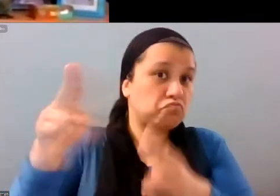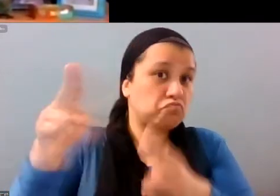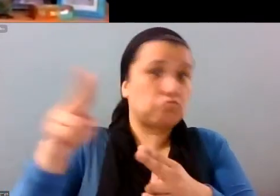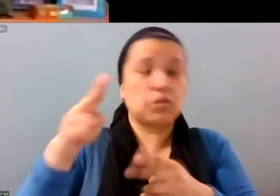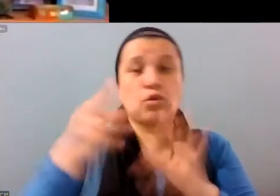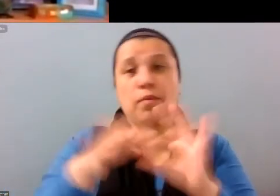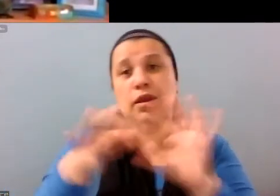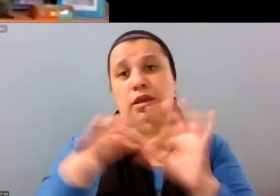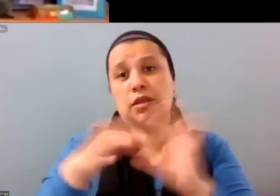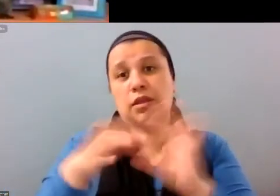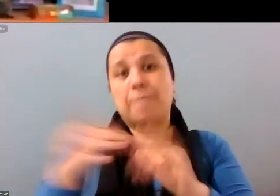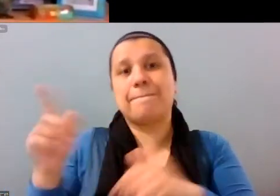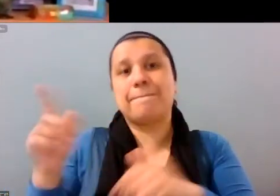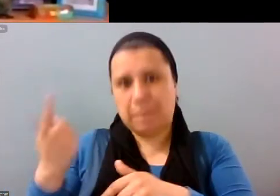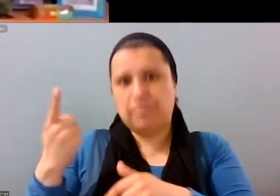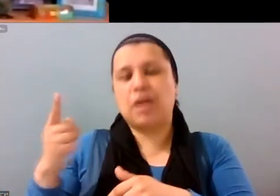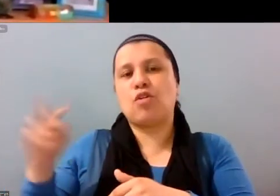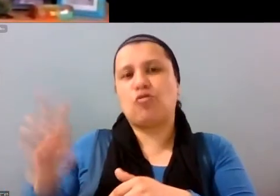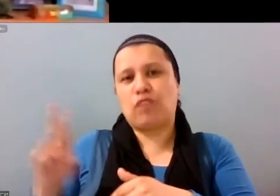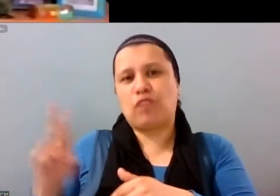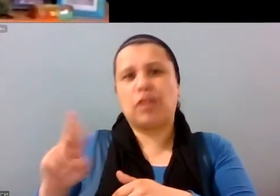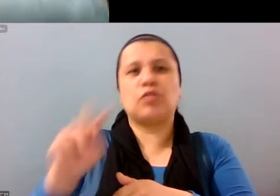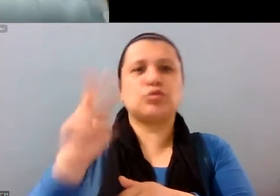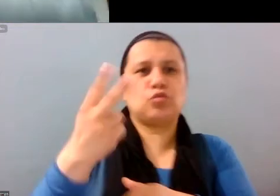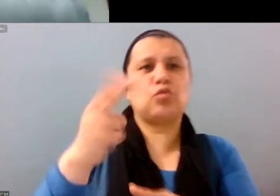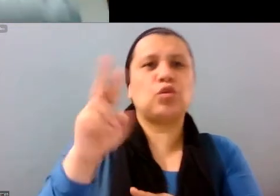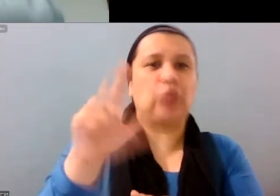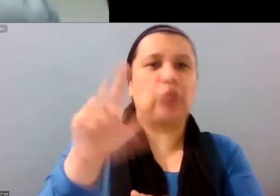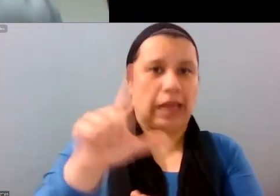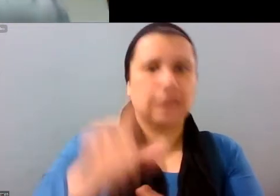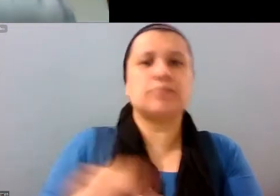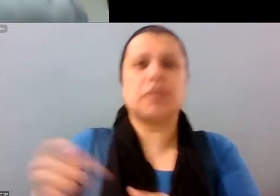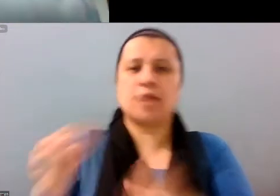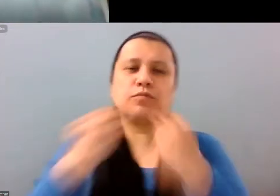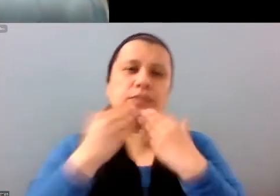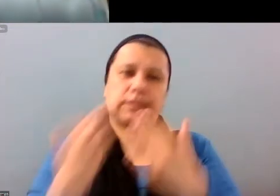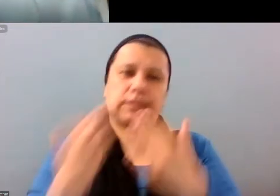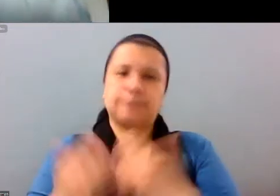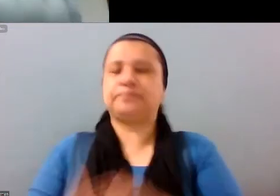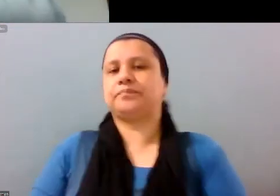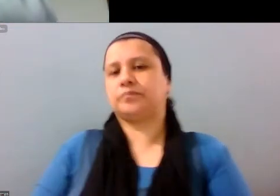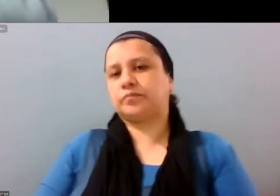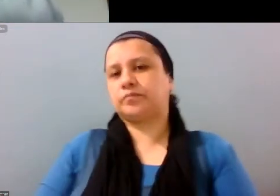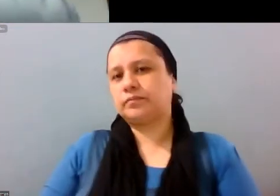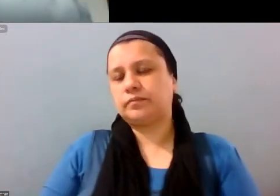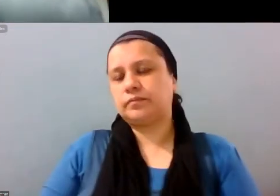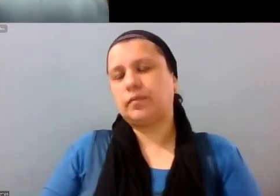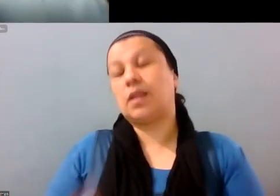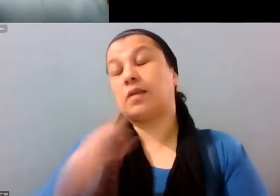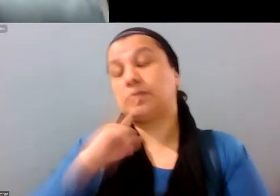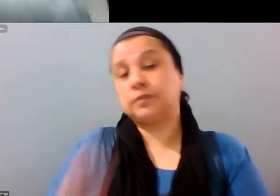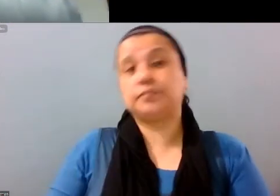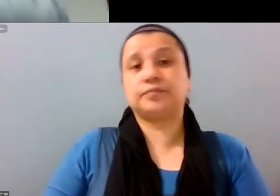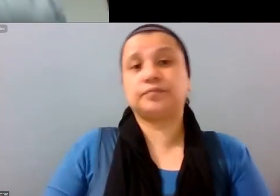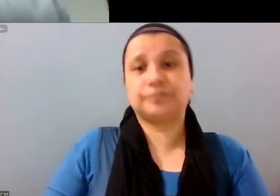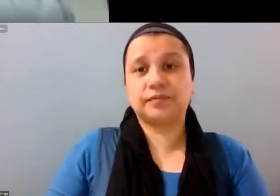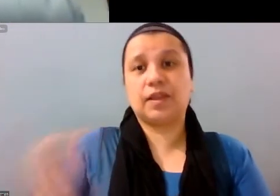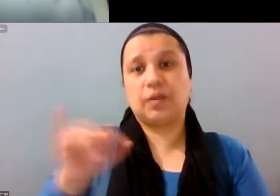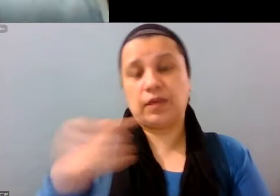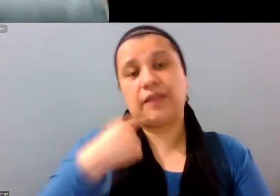don Rodrigo y después doña Linda bien muchas gracias realmente como había mencionado antes